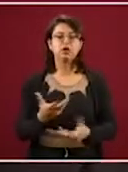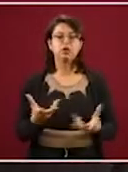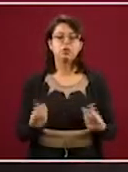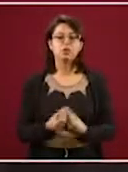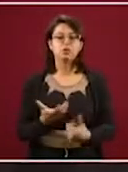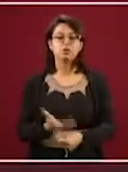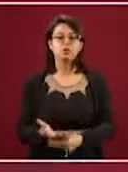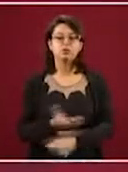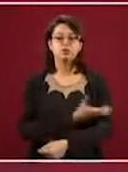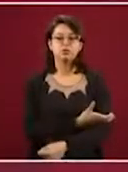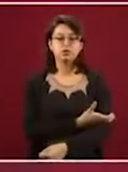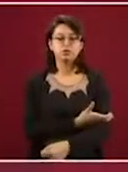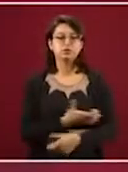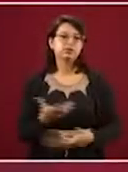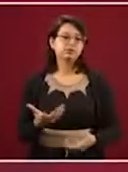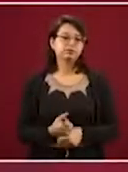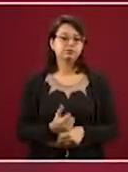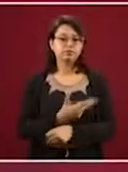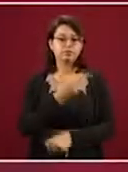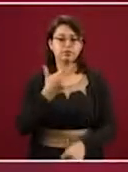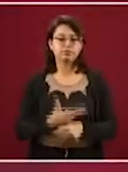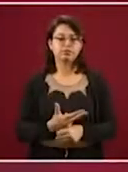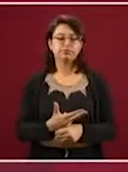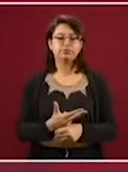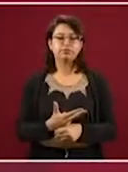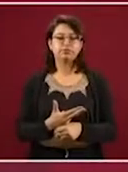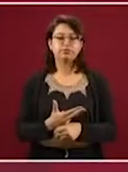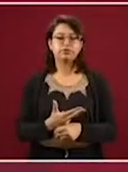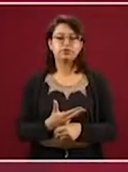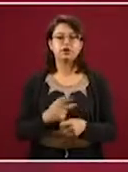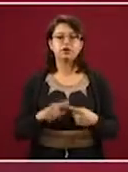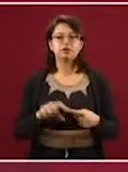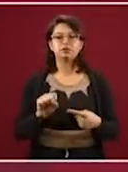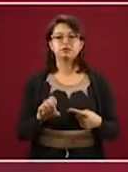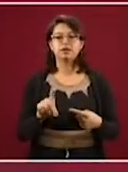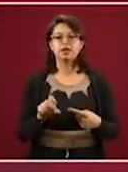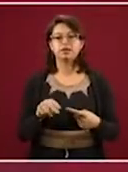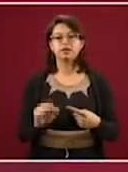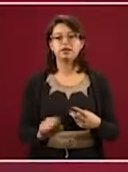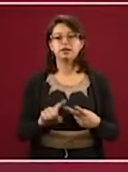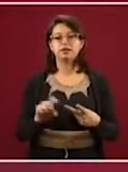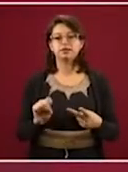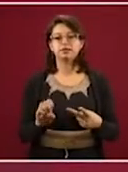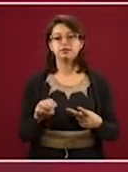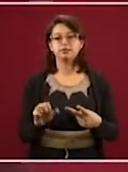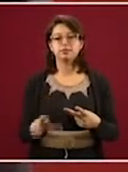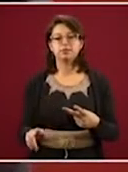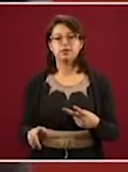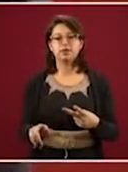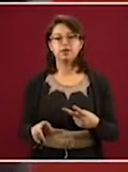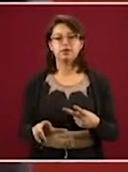acompañan los secretarios de la Defensa, de Marina,